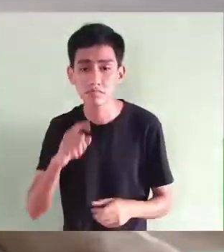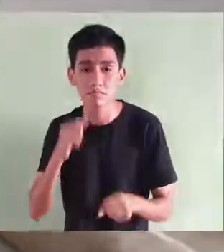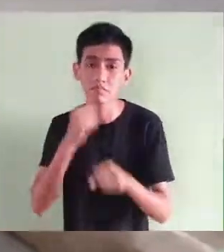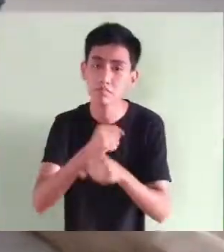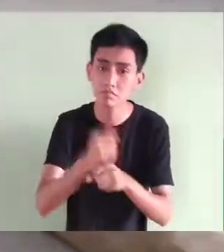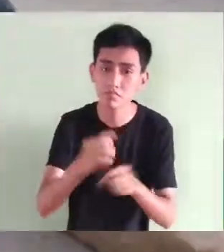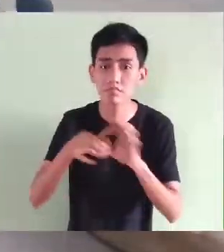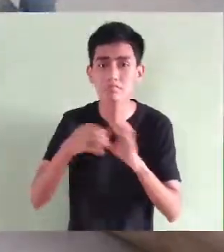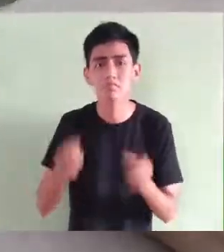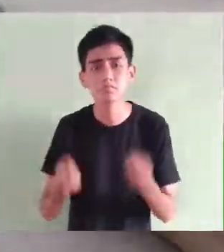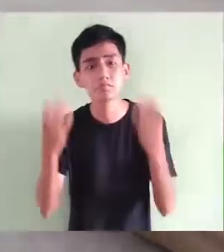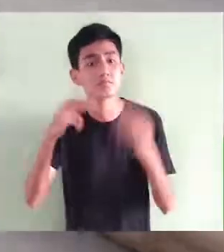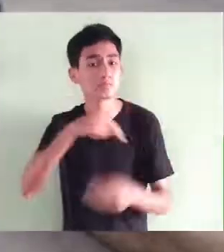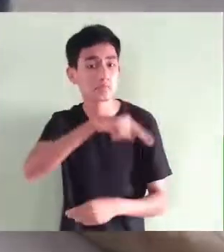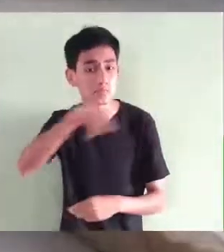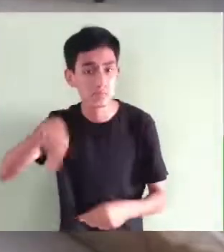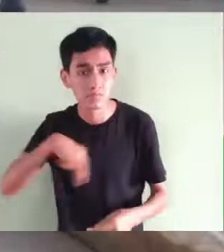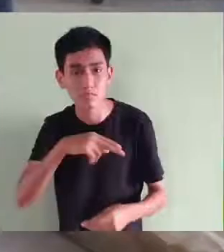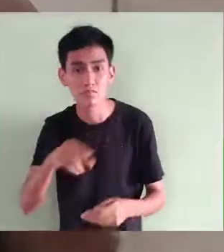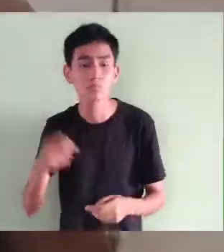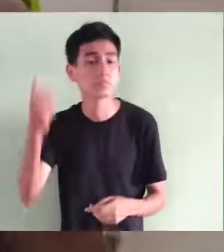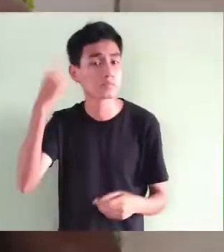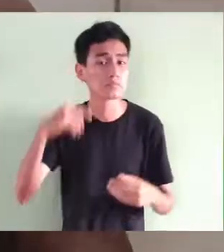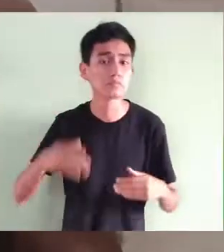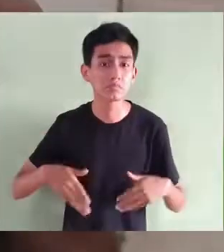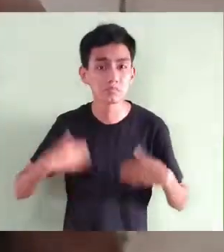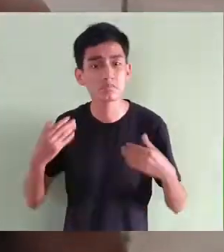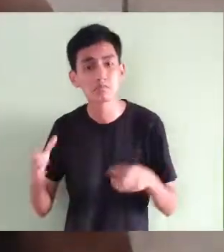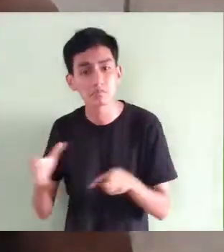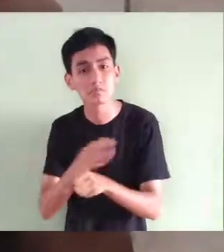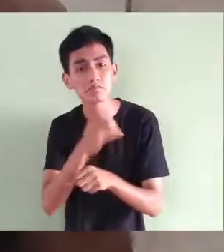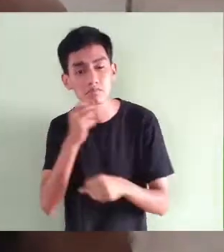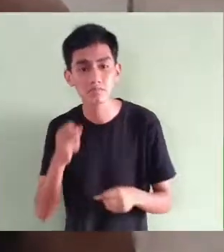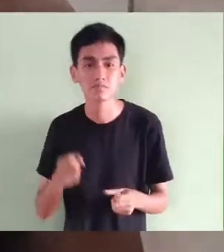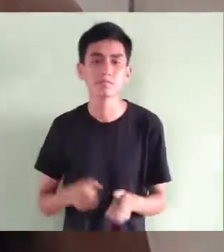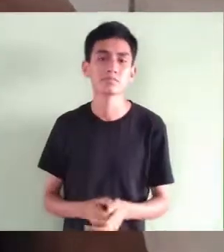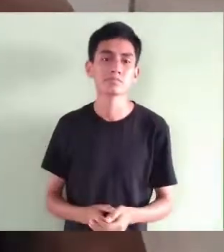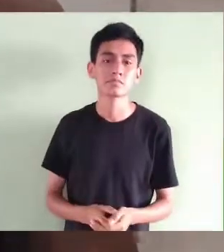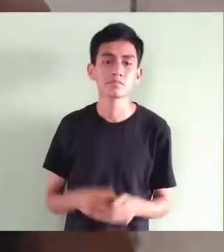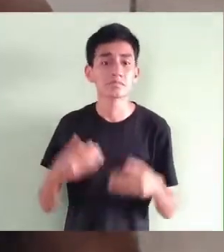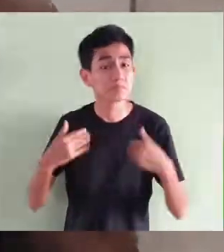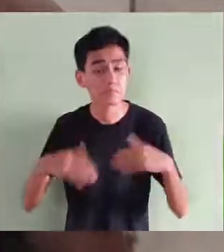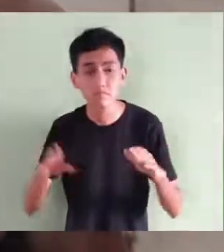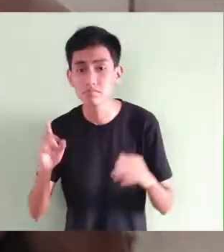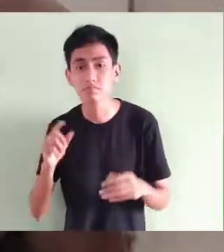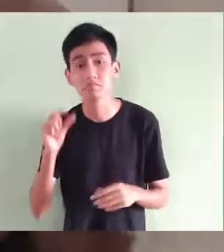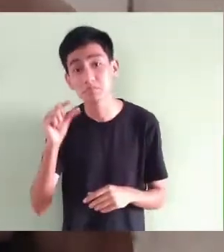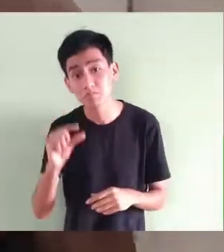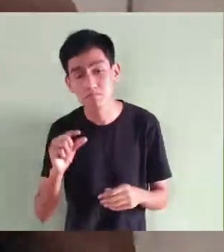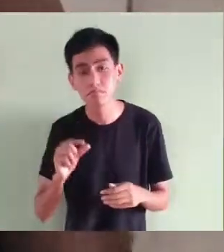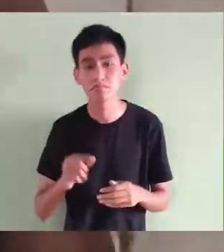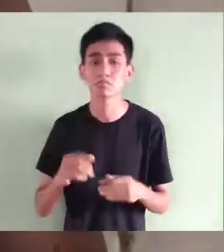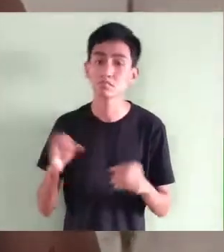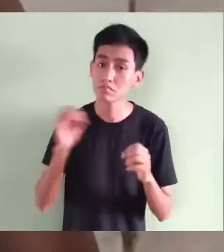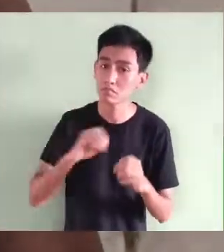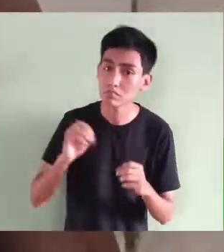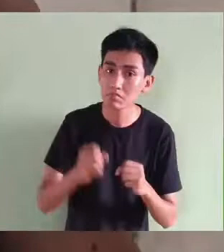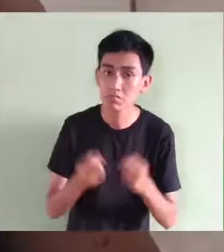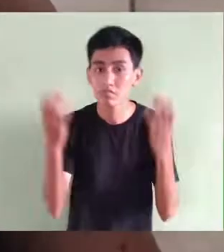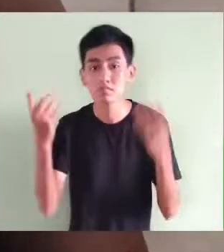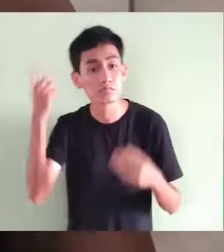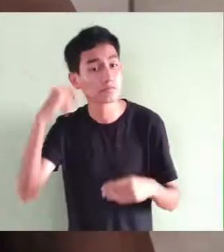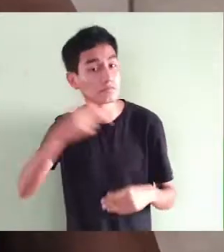que tenemos en la asociación para poder siquiera llevarnos un premio, aunque quizás no sea mucho o sea